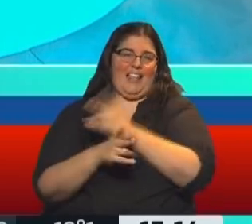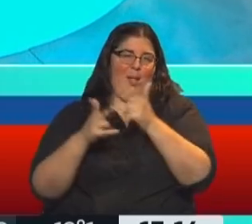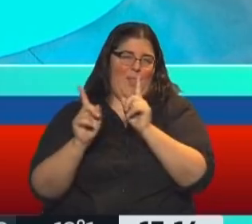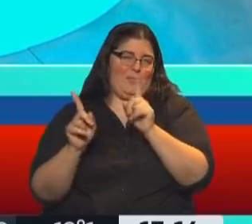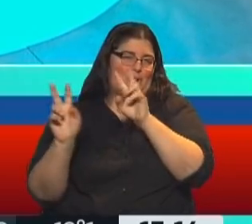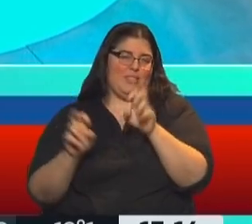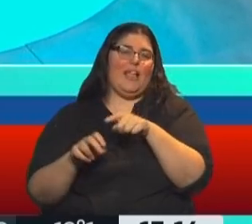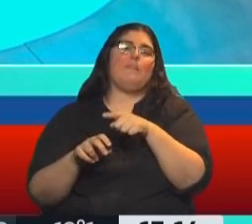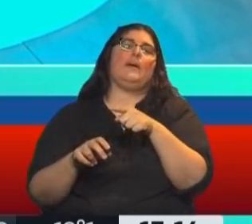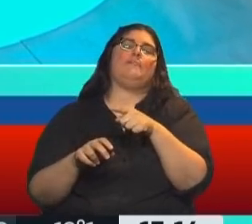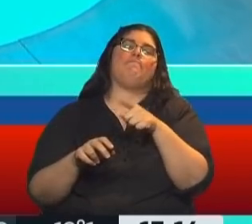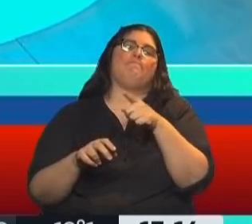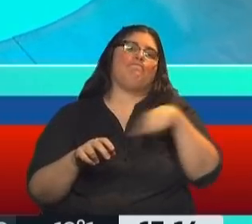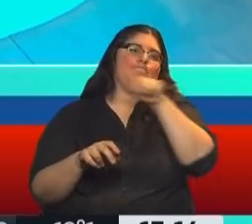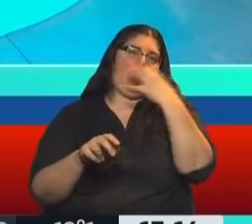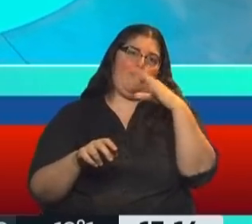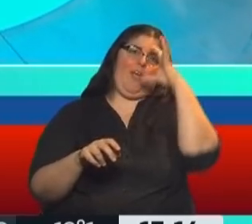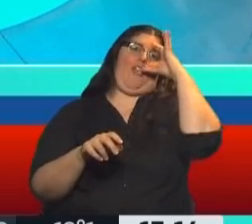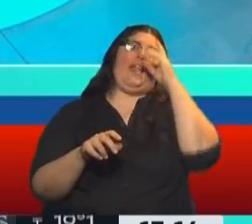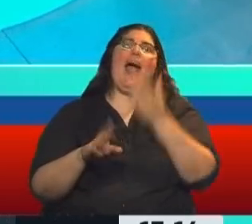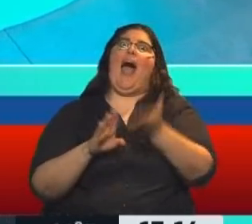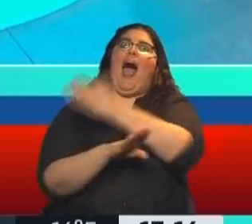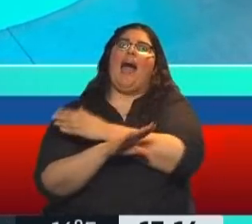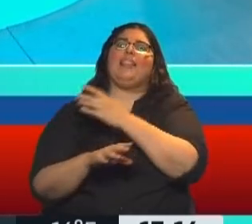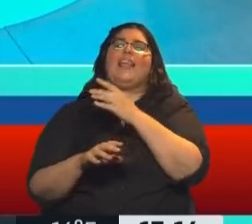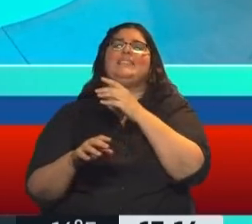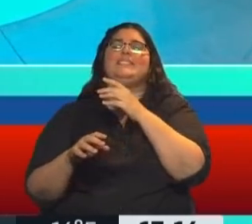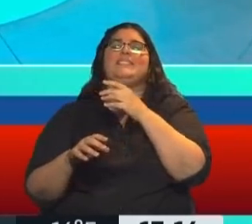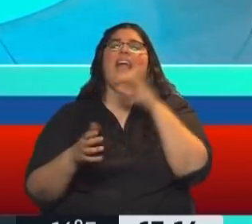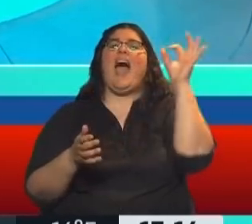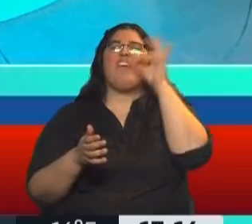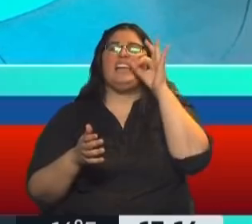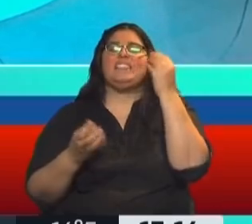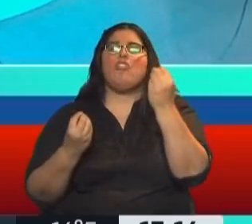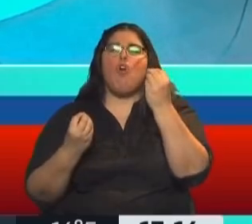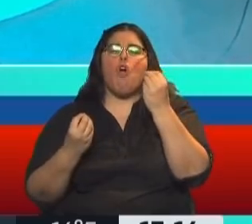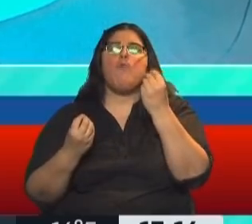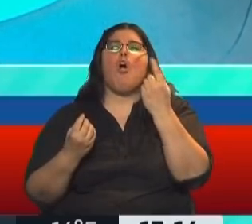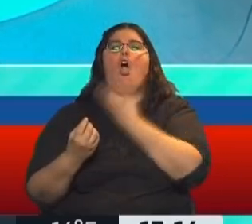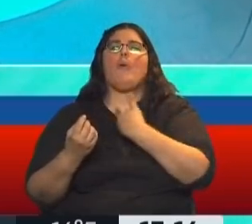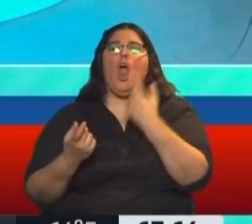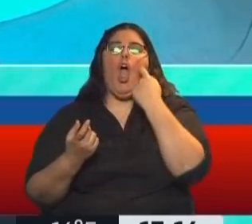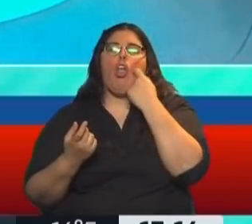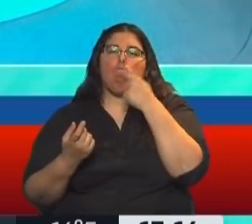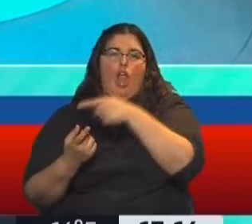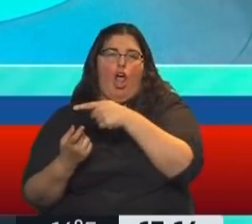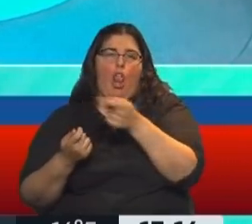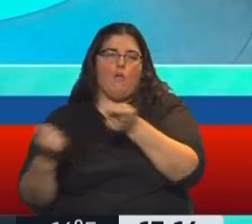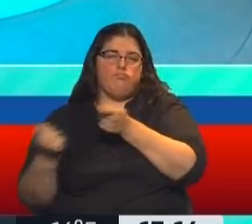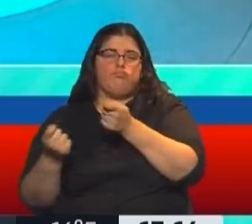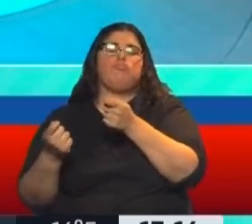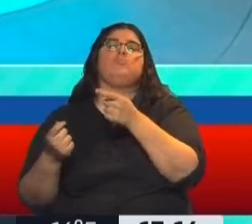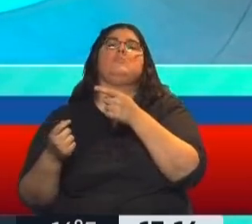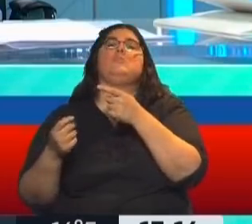recordar dónde estaba Afganistán antes. El 80% del territorio estaba controlado en 1998 por los talibanes. Los